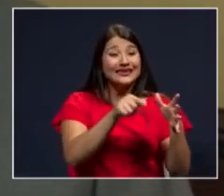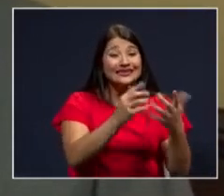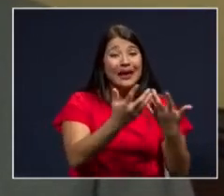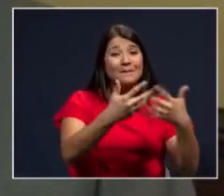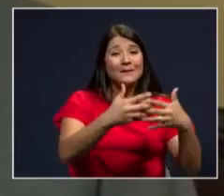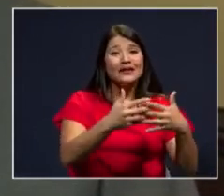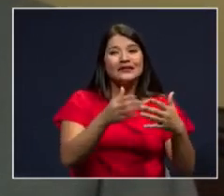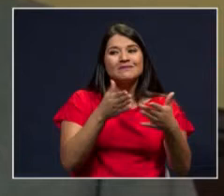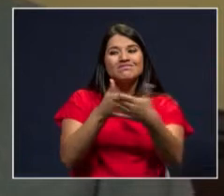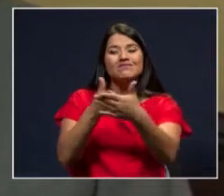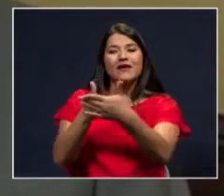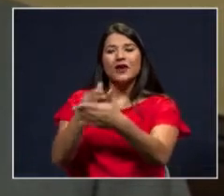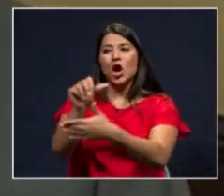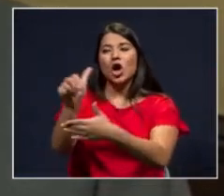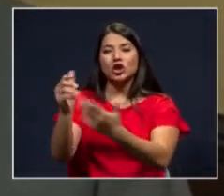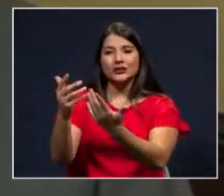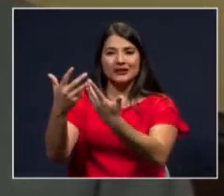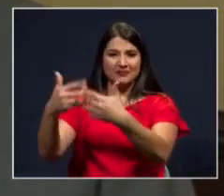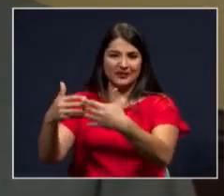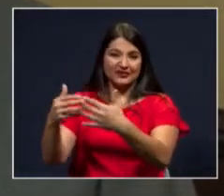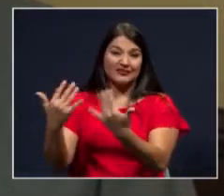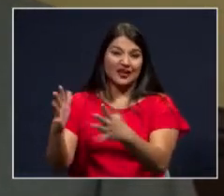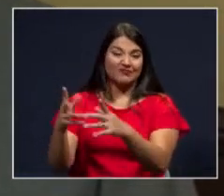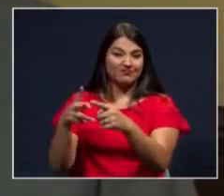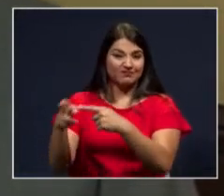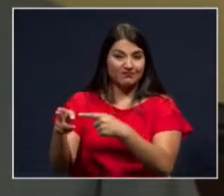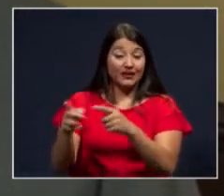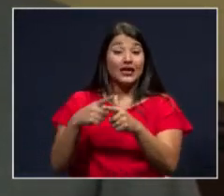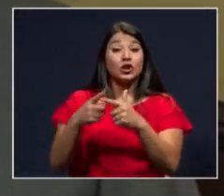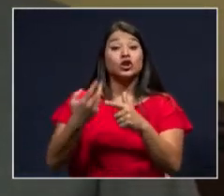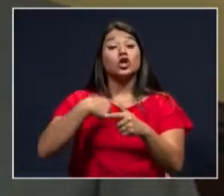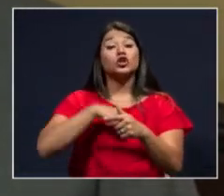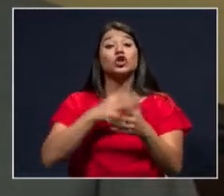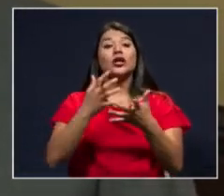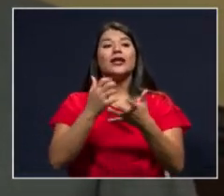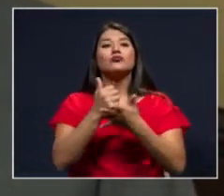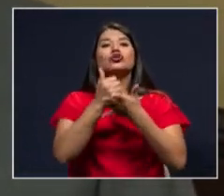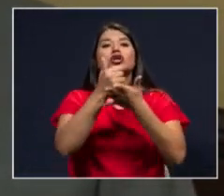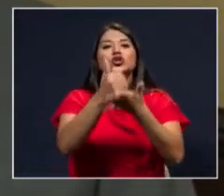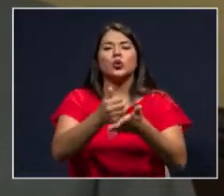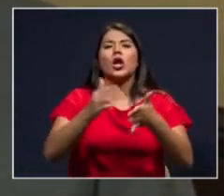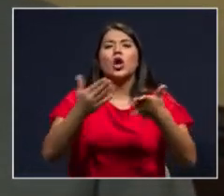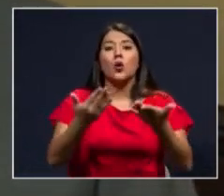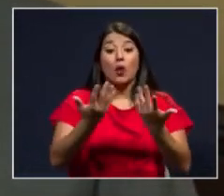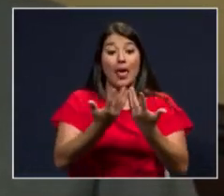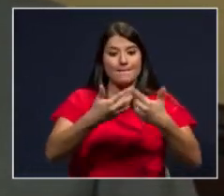el nombramiento de personal en el proyecto de la carretera.